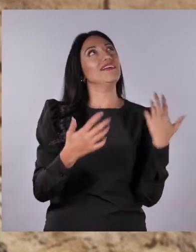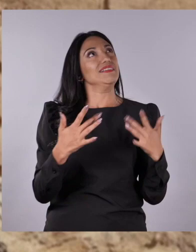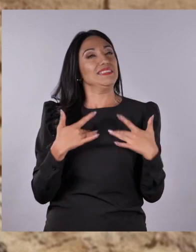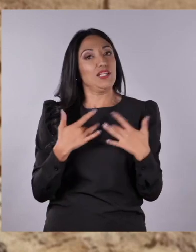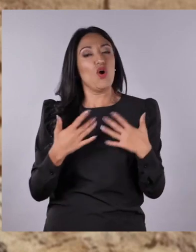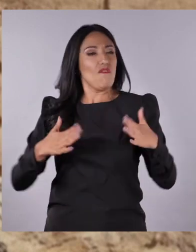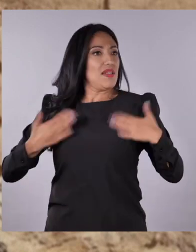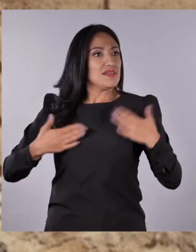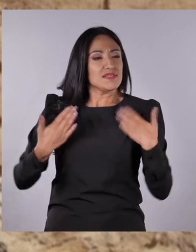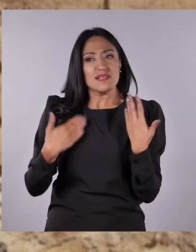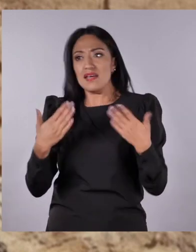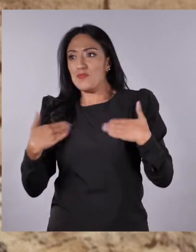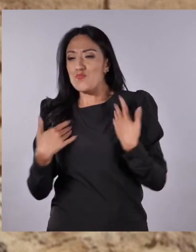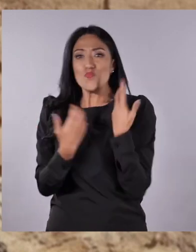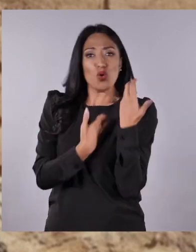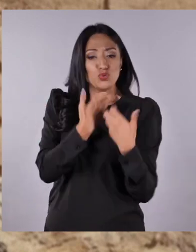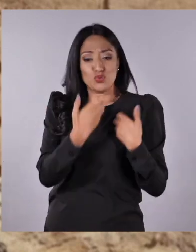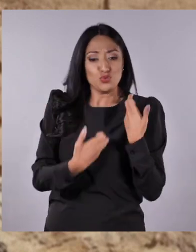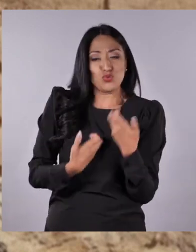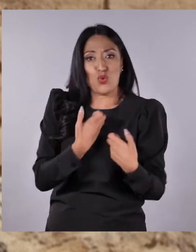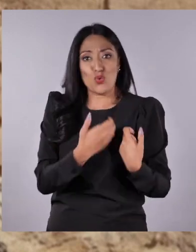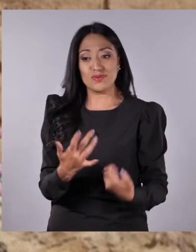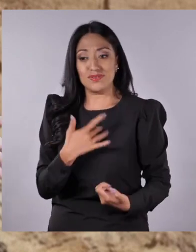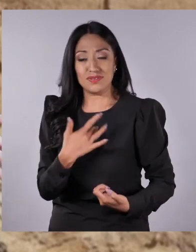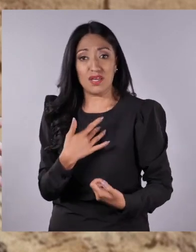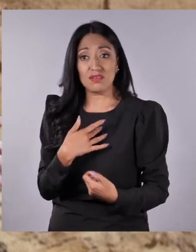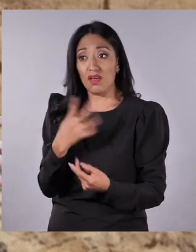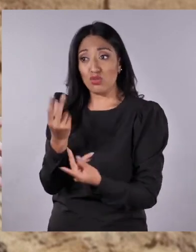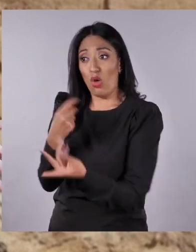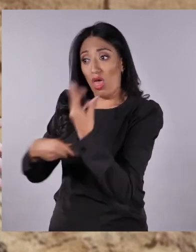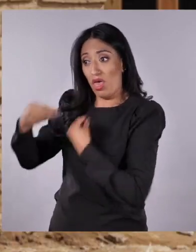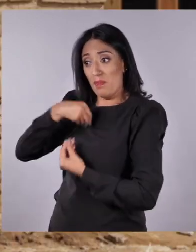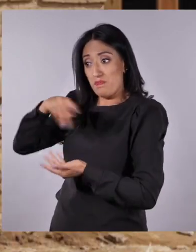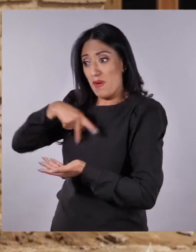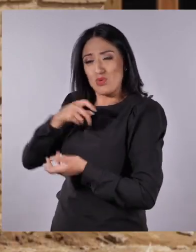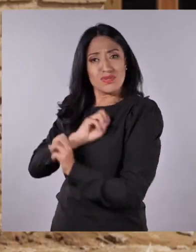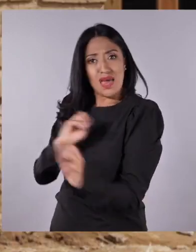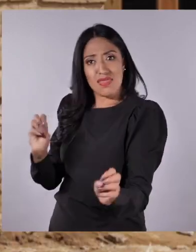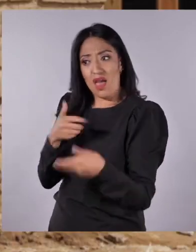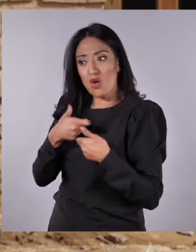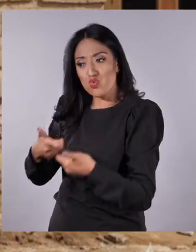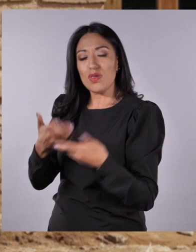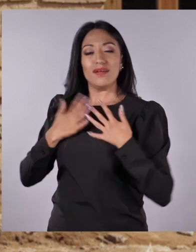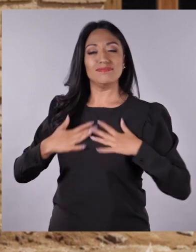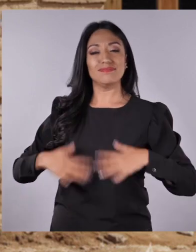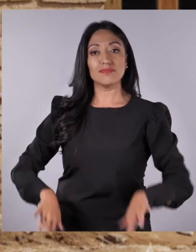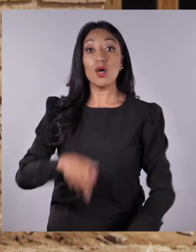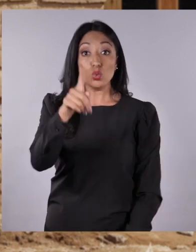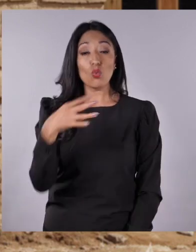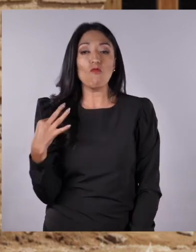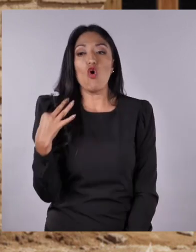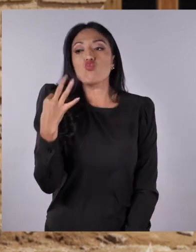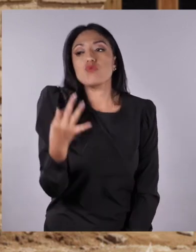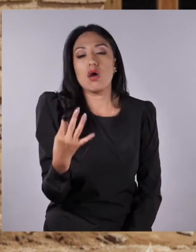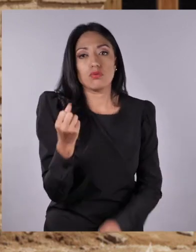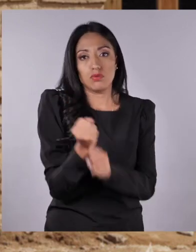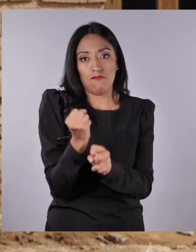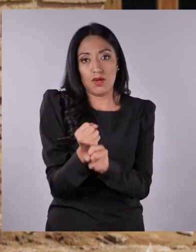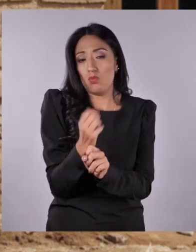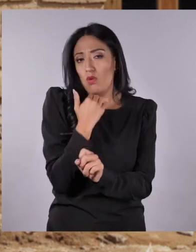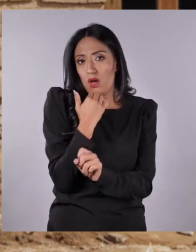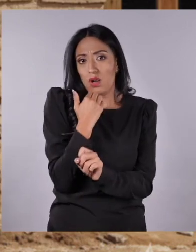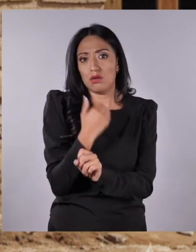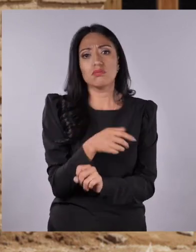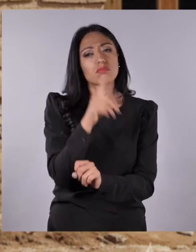La de sentir esa euforia cuando se ayuda a alguien sin esperar nada a cambio. Cuando se hace un voluntariado o una